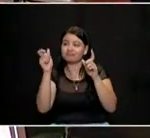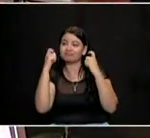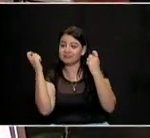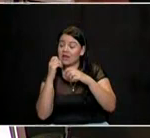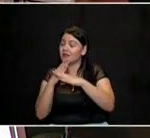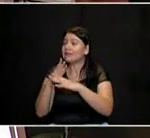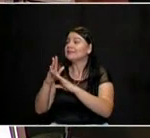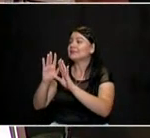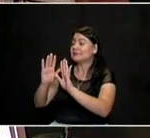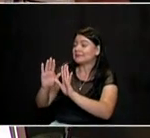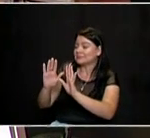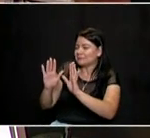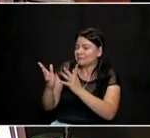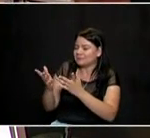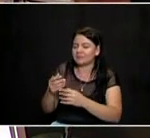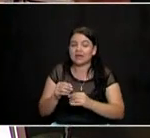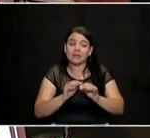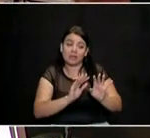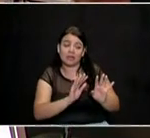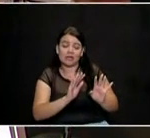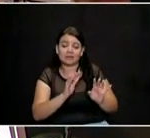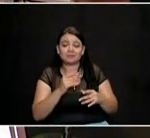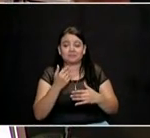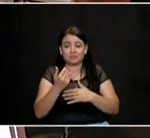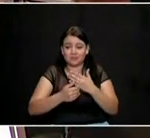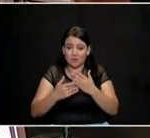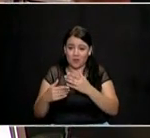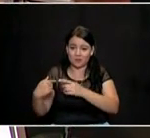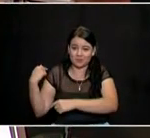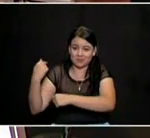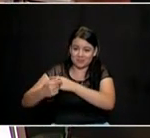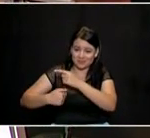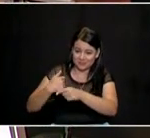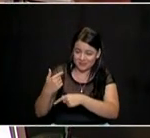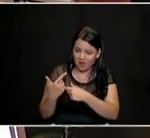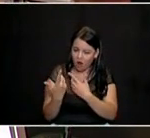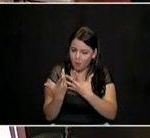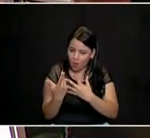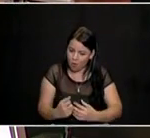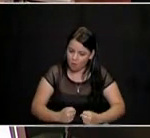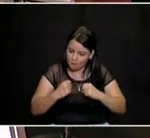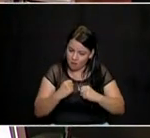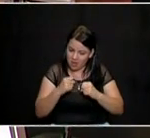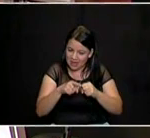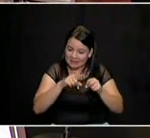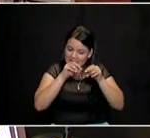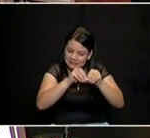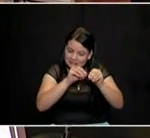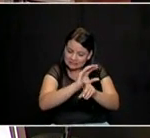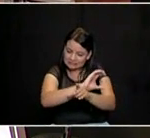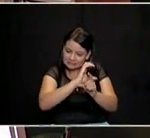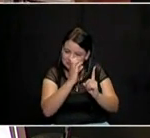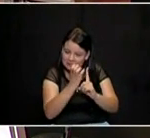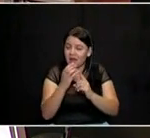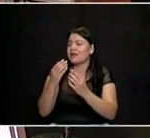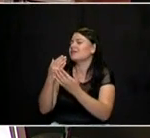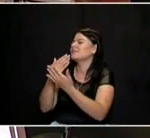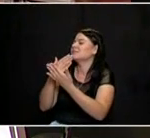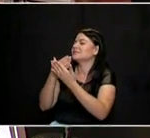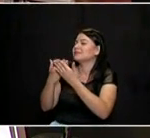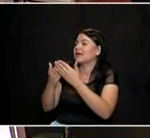sí sí en el proceso de mirar cómo fortalecer esa cultura ciudadana para el cuidado